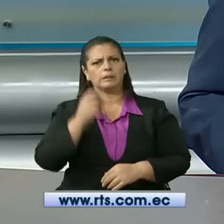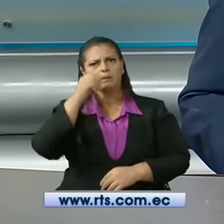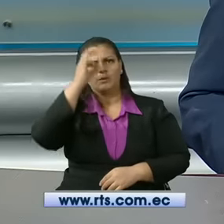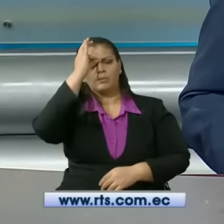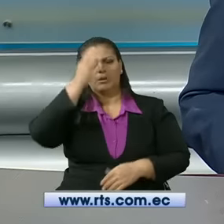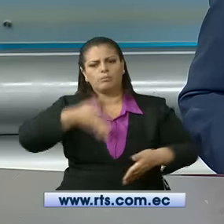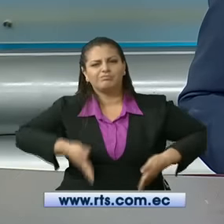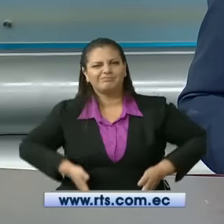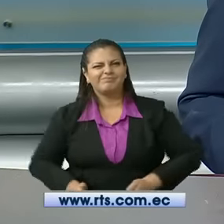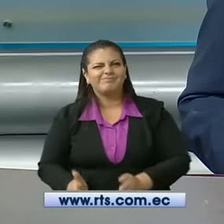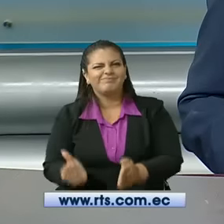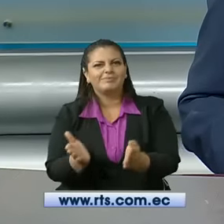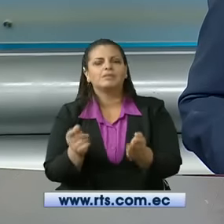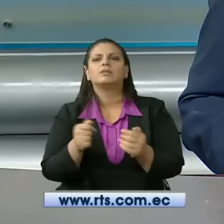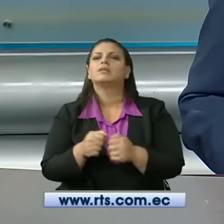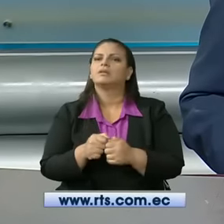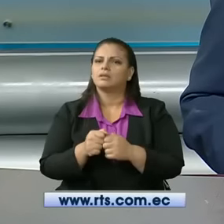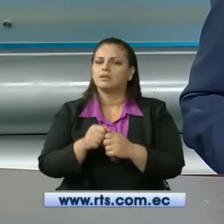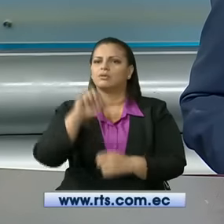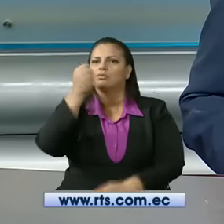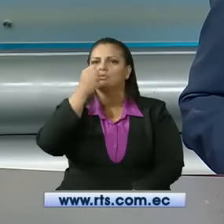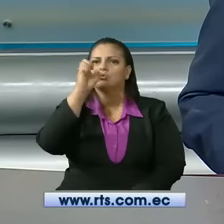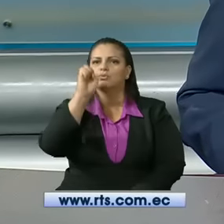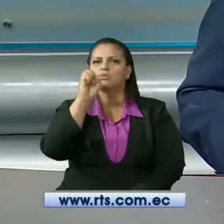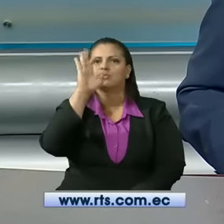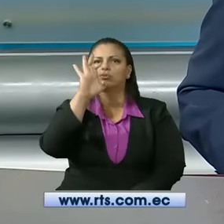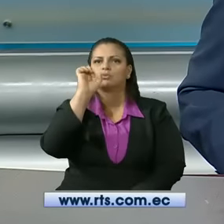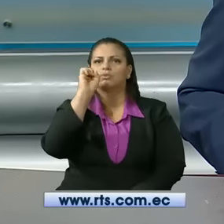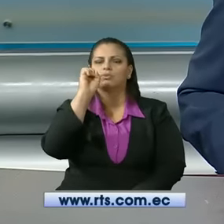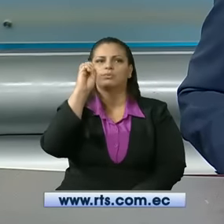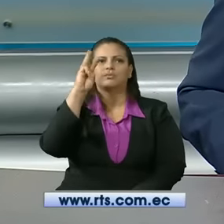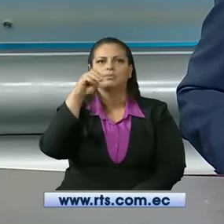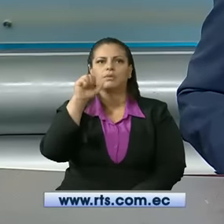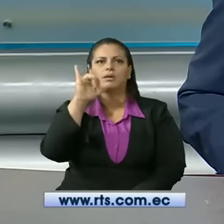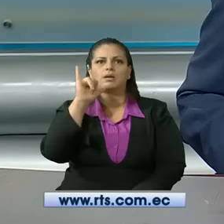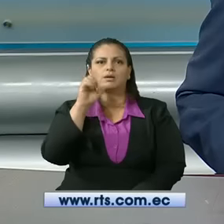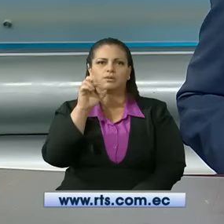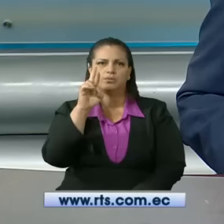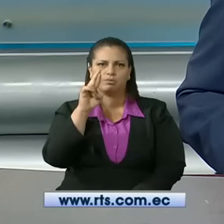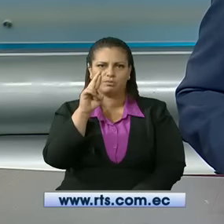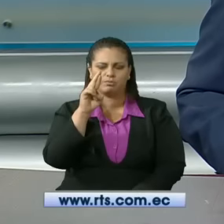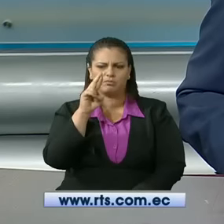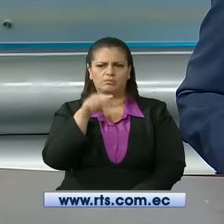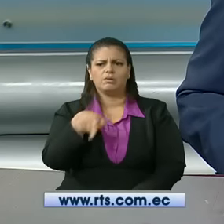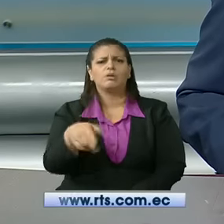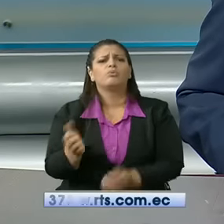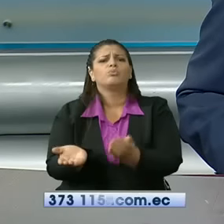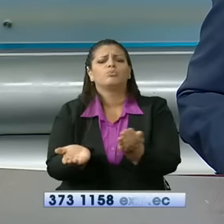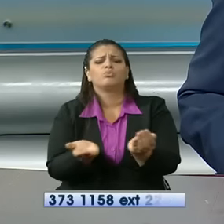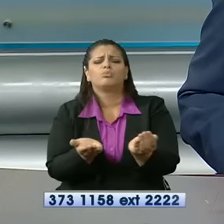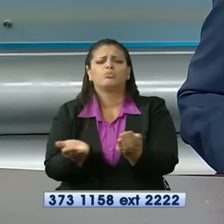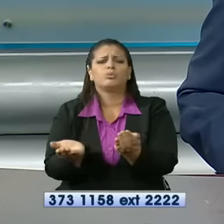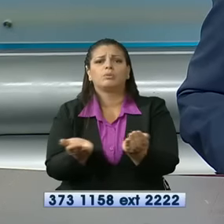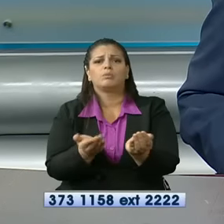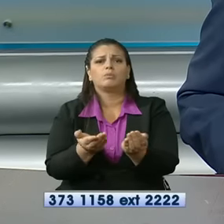de Enrique Sotomayor de Guayaquil. ¿Por qué? Porque presenta los síntomas del síndrome